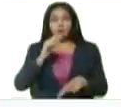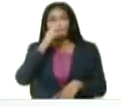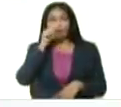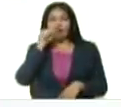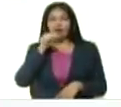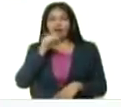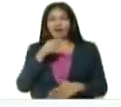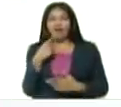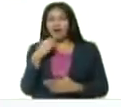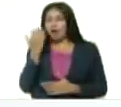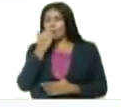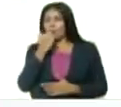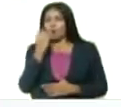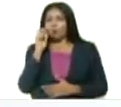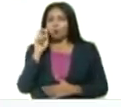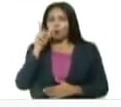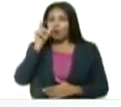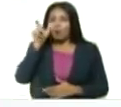de un hombre